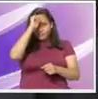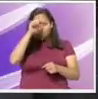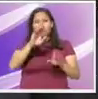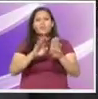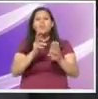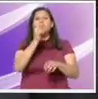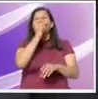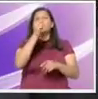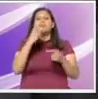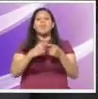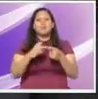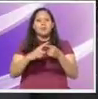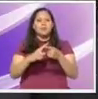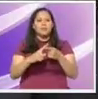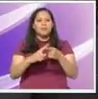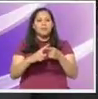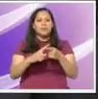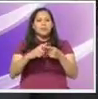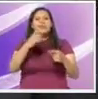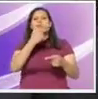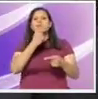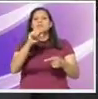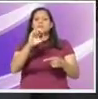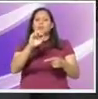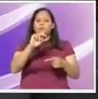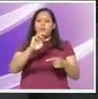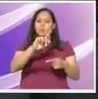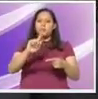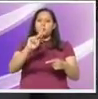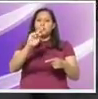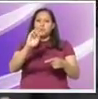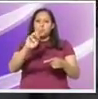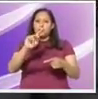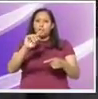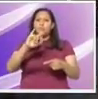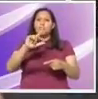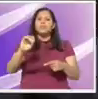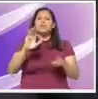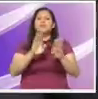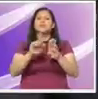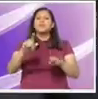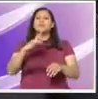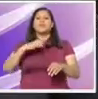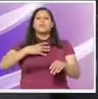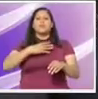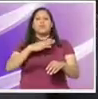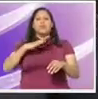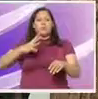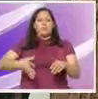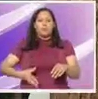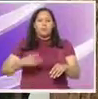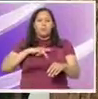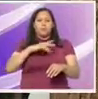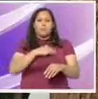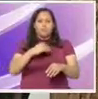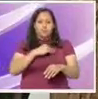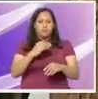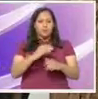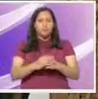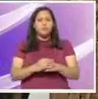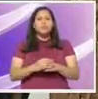la puso en vigor López Portillo cuando Sí. decía que su hijo Ramón era el orgullo de su nepotismo. Pues el primer orgullo de su nepotismo